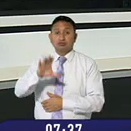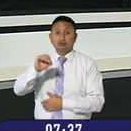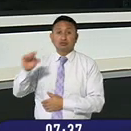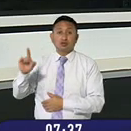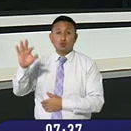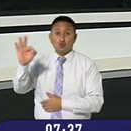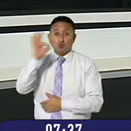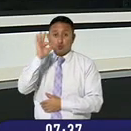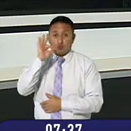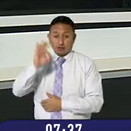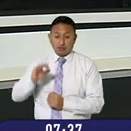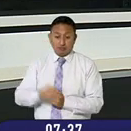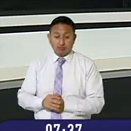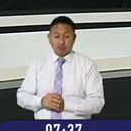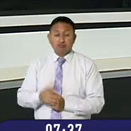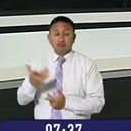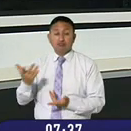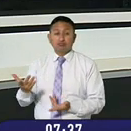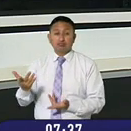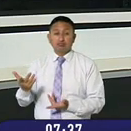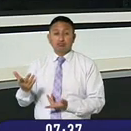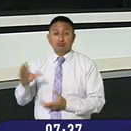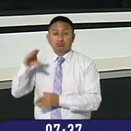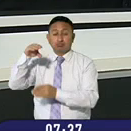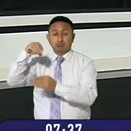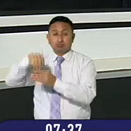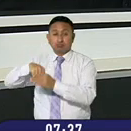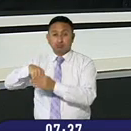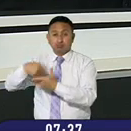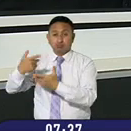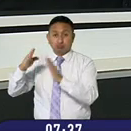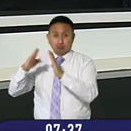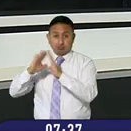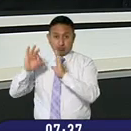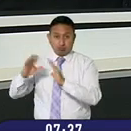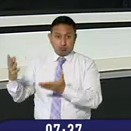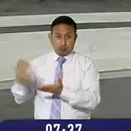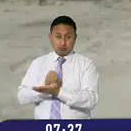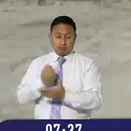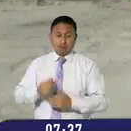estaba encaletada en el interior de una vivienda.